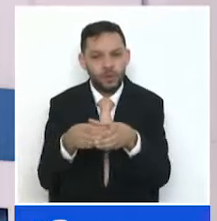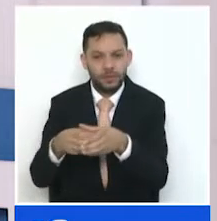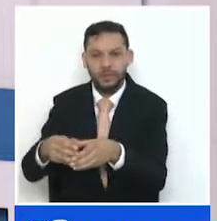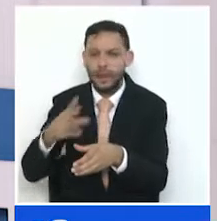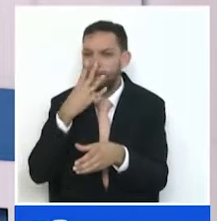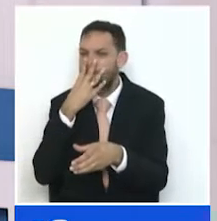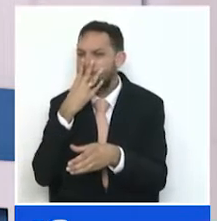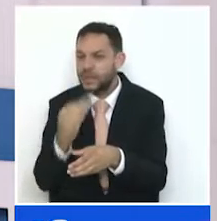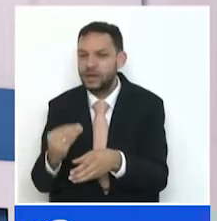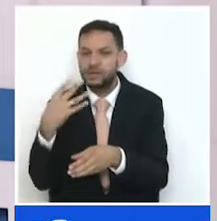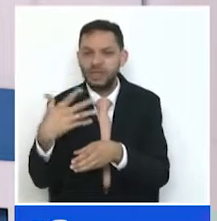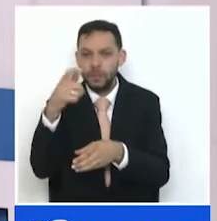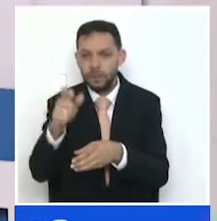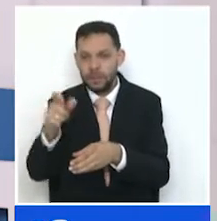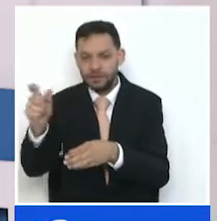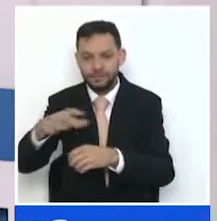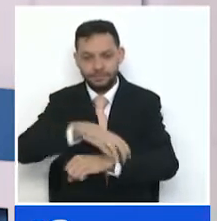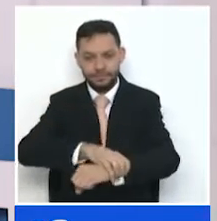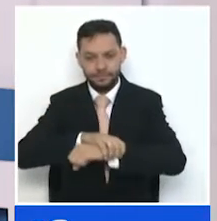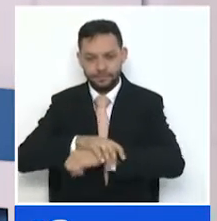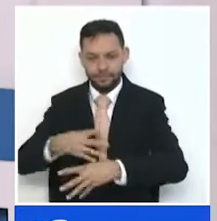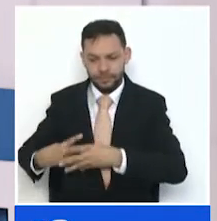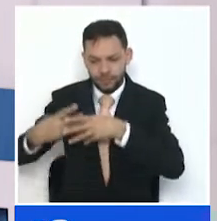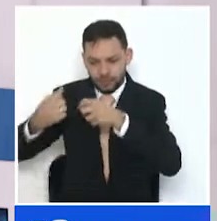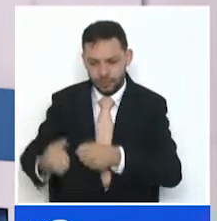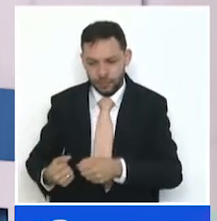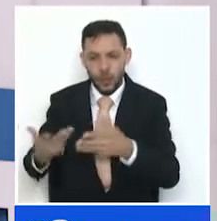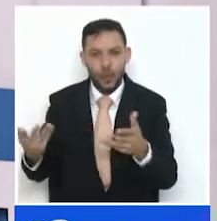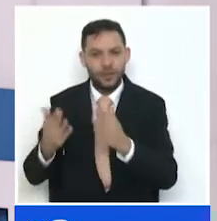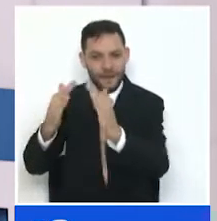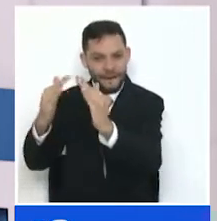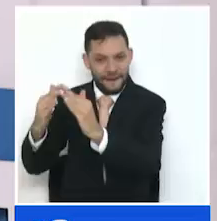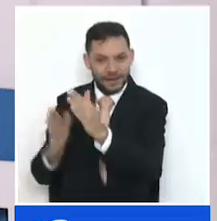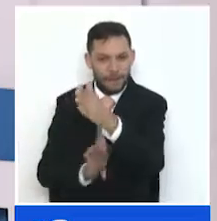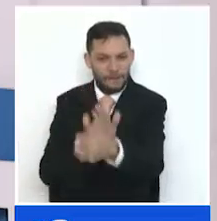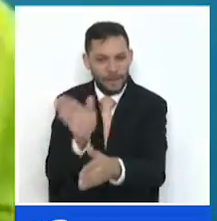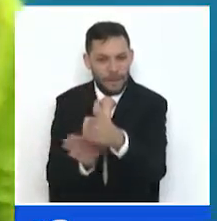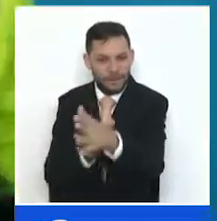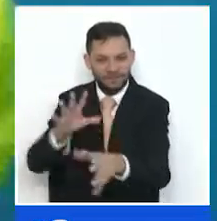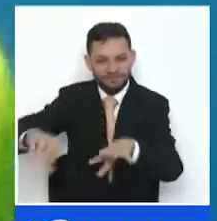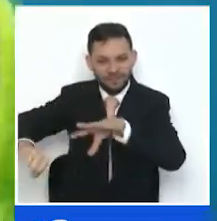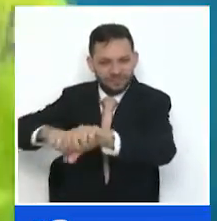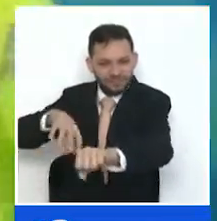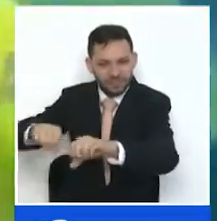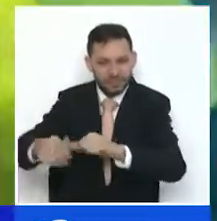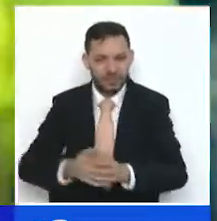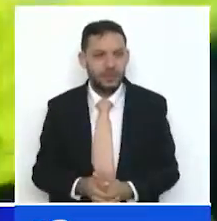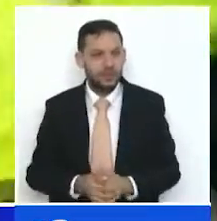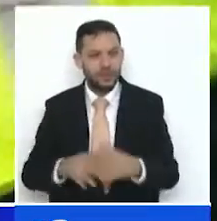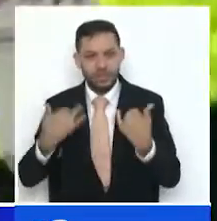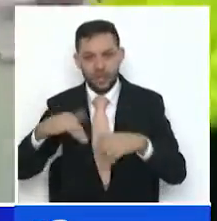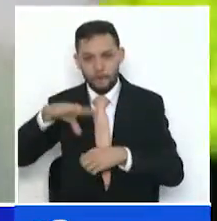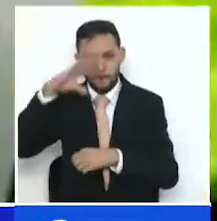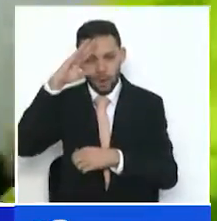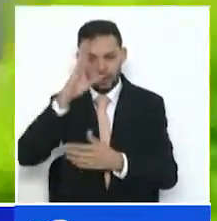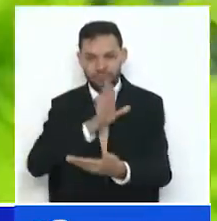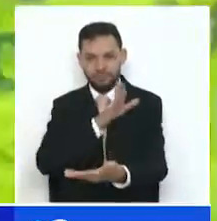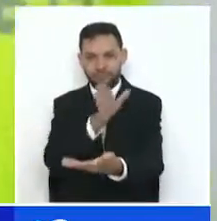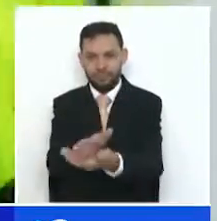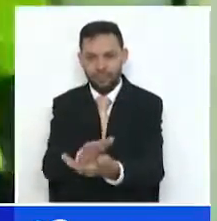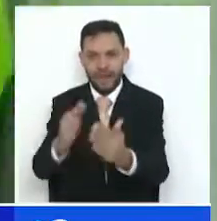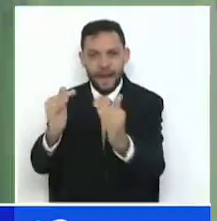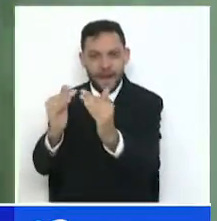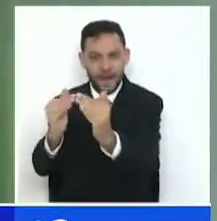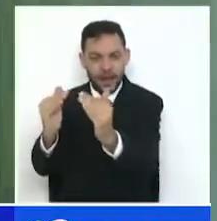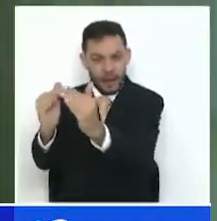5 capturados reportó la Policía Nacional a través de diligencias de allanamiento. Así llegaron los uniformados hasta la vivienda de